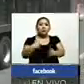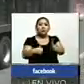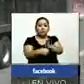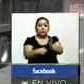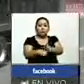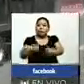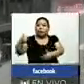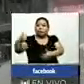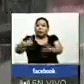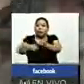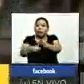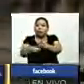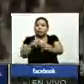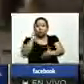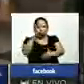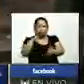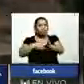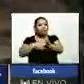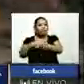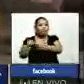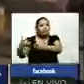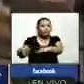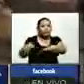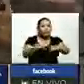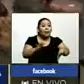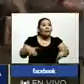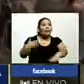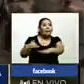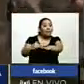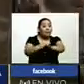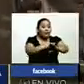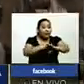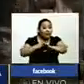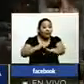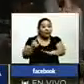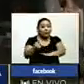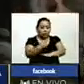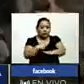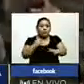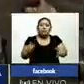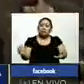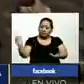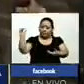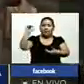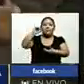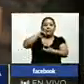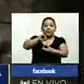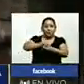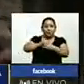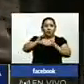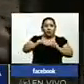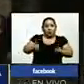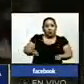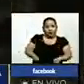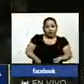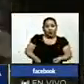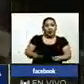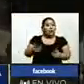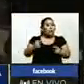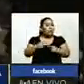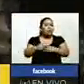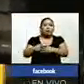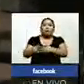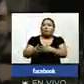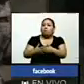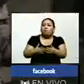gobierno local han iniciado acciones para combatir la criminalidad y que está dispuesto a trabajar de la mano con el gobierno central, sin